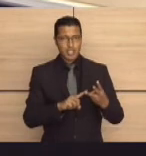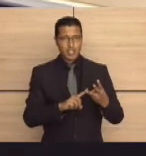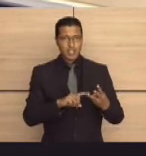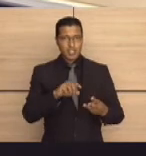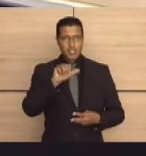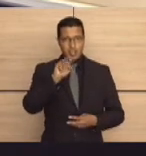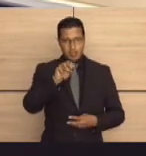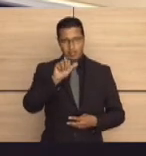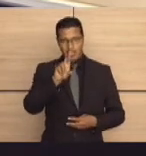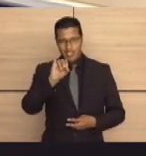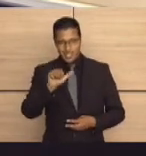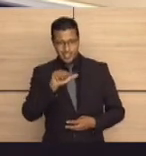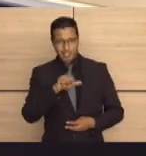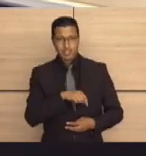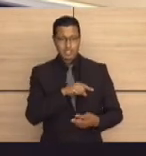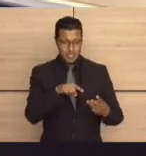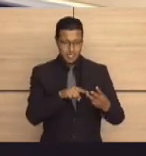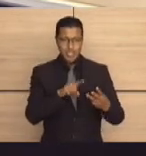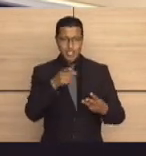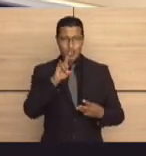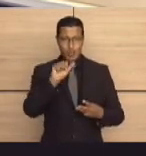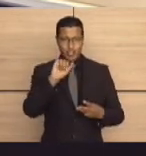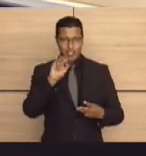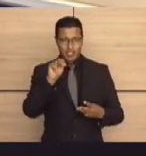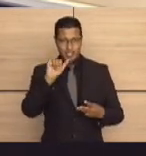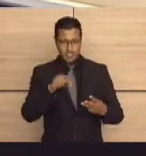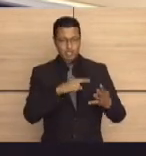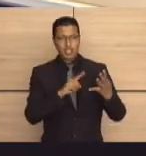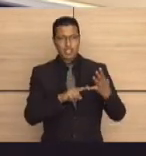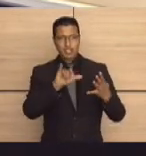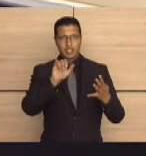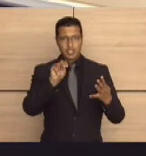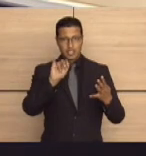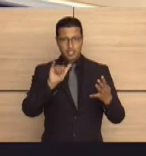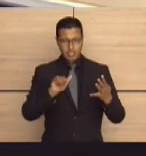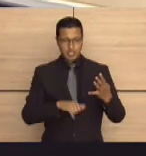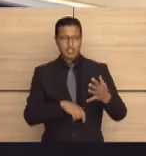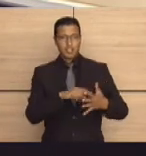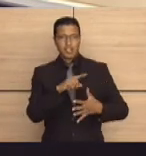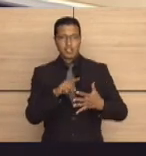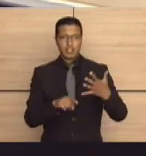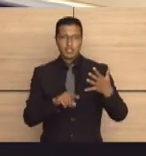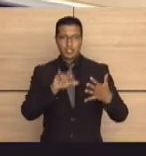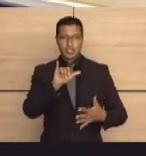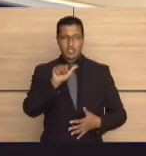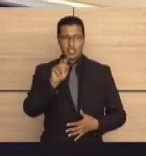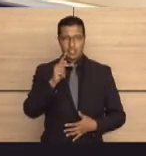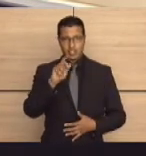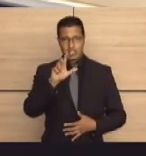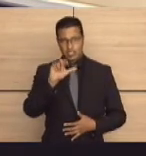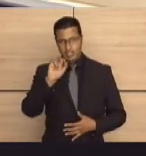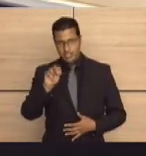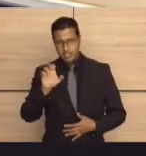de la Secretaría de Guainía, a la docente Leti Patricia Fernández y a la docente Jacqueline Jiménez. Sean todos